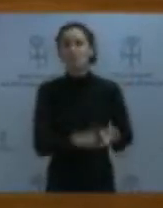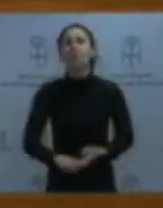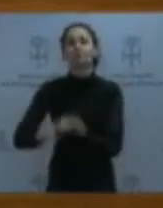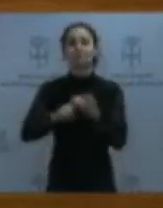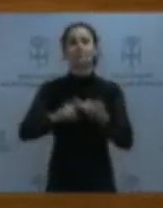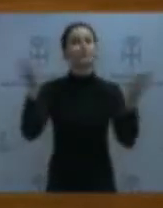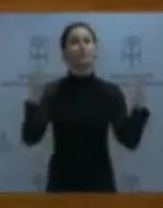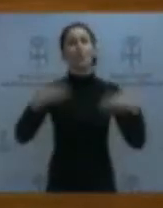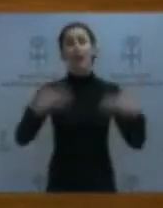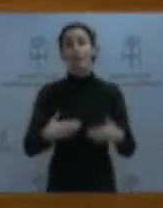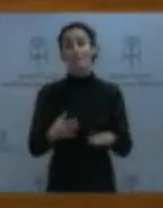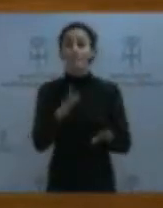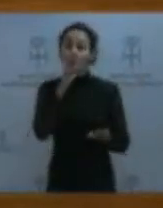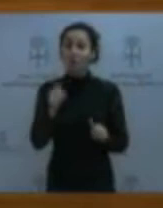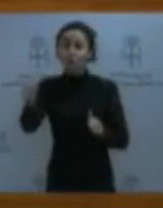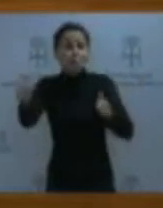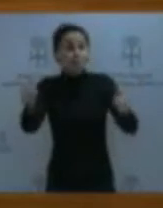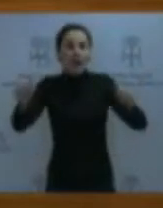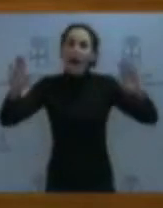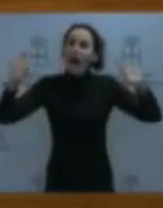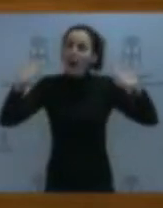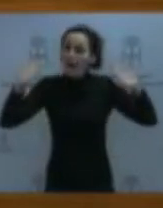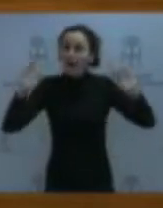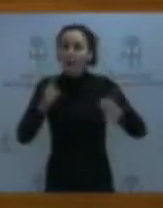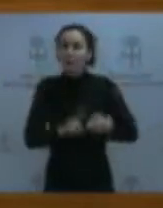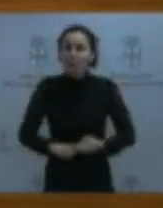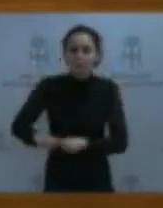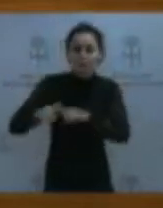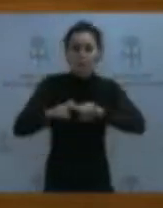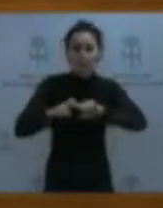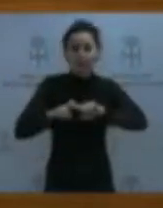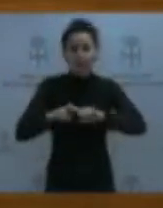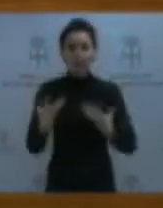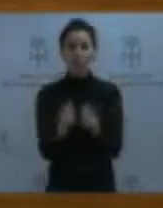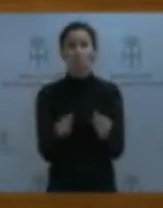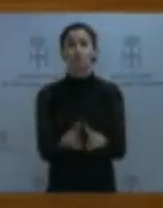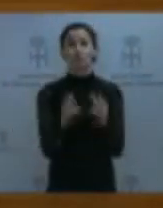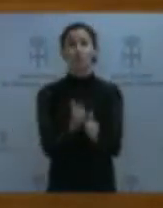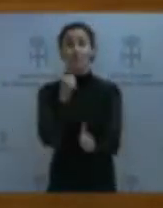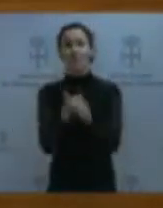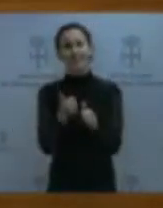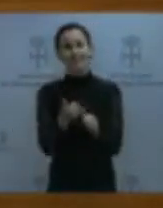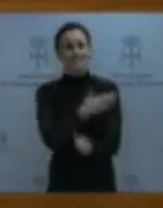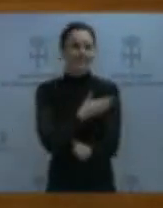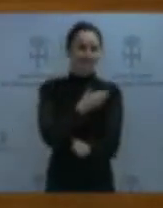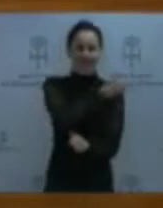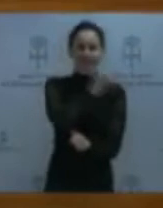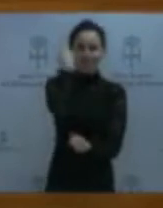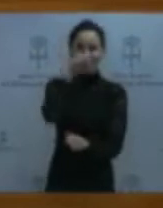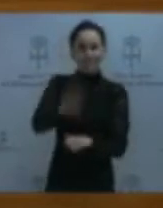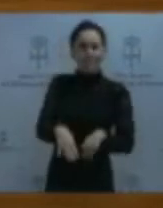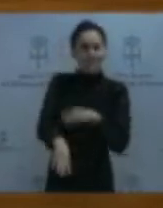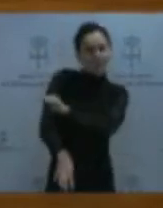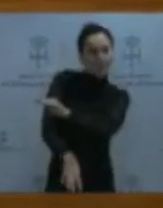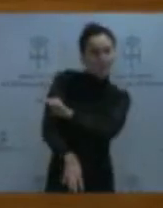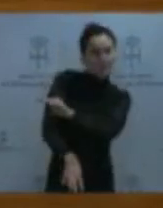porque naturalmente cada uno se hace solidario con la sociedad de referencia y sus aliados en Cataluña tienen una sociedad de referencia que es